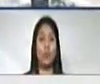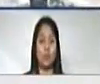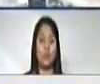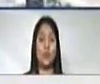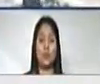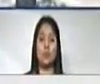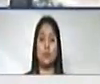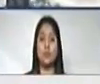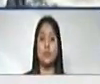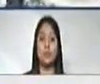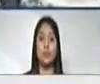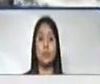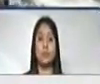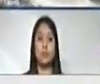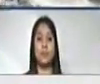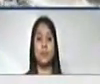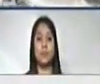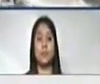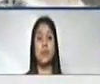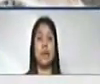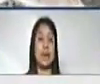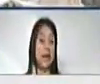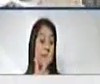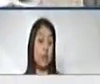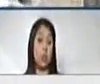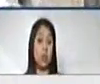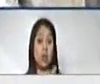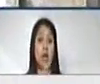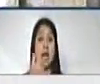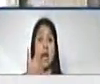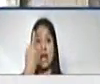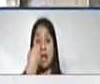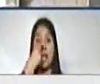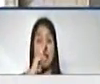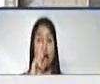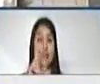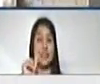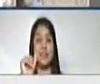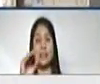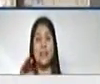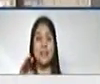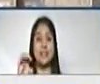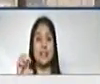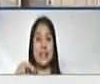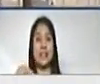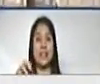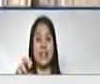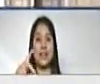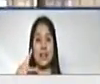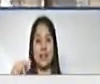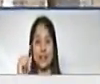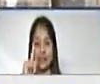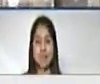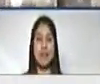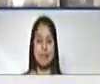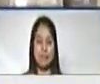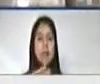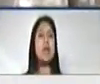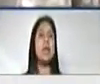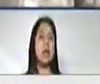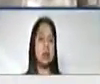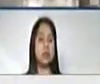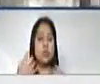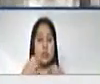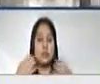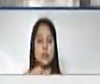cuando llegue ya la aplicación, según las fases que haya contemplado el Ministerio de Salud. Le decíamos, esto está contemplado para comenzar ya la segunda